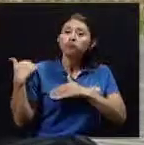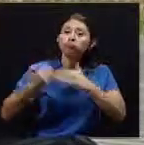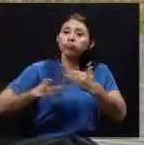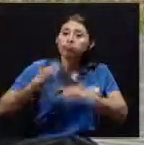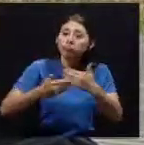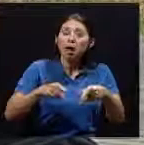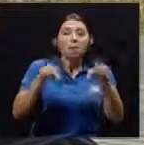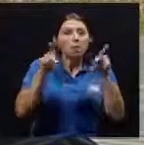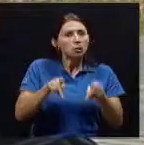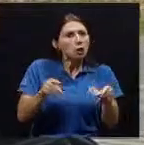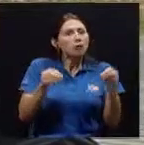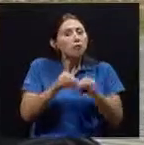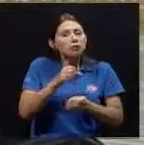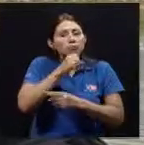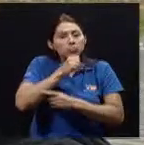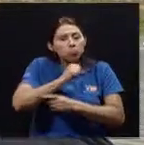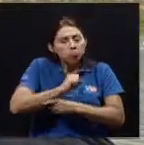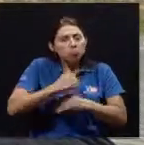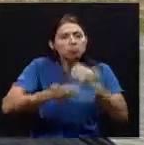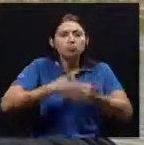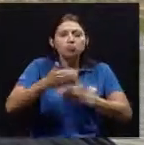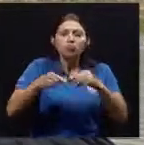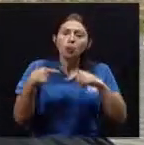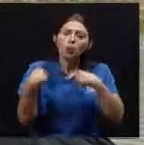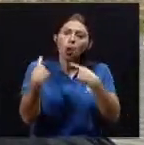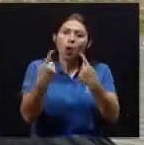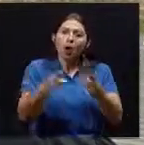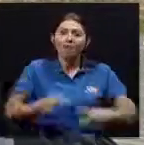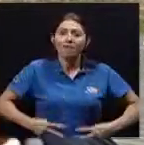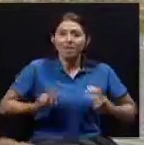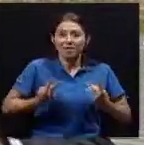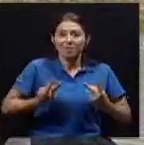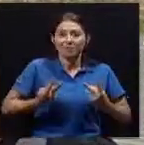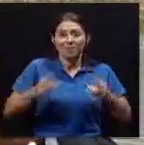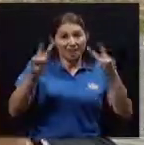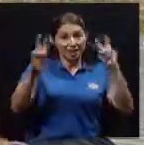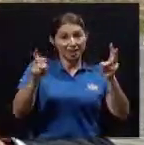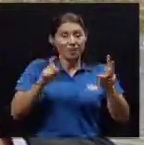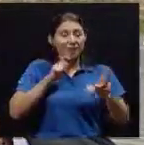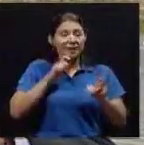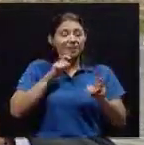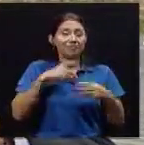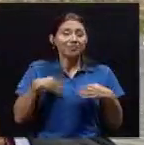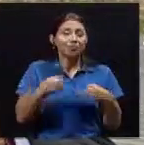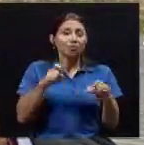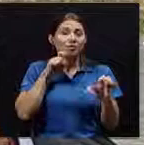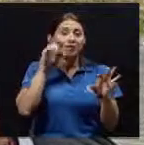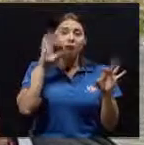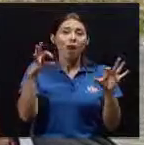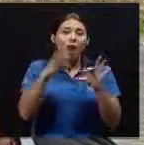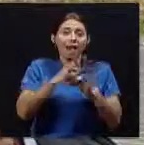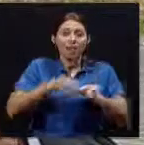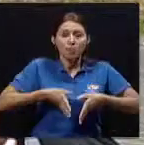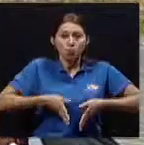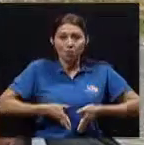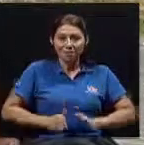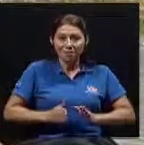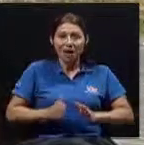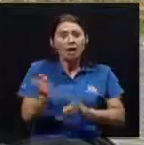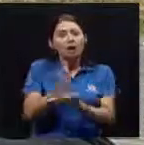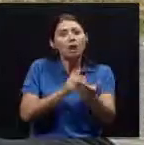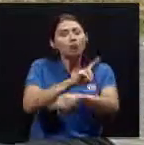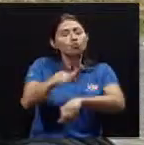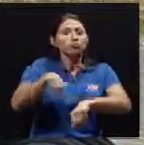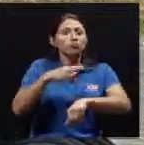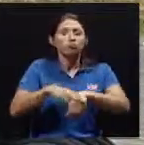evolucionado en eso, se ha prolongado la vida, y el elemento de la salud sexual y reproductiva, digamos, como que entonces es